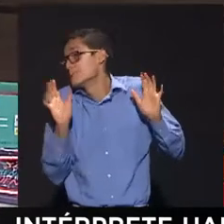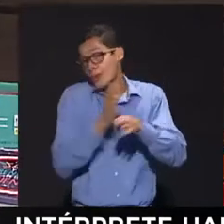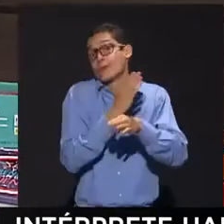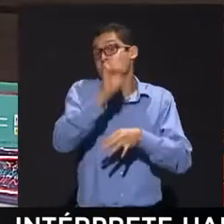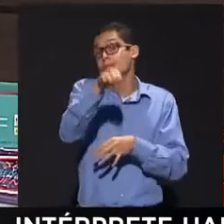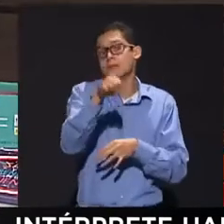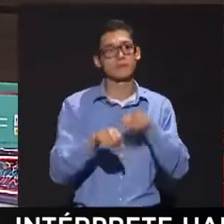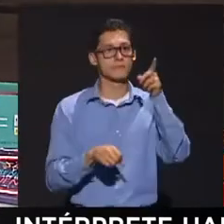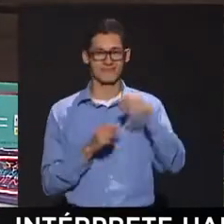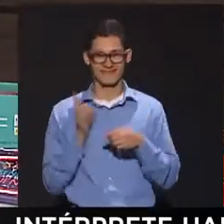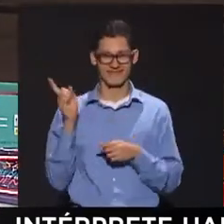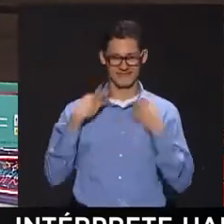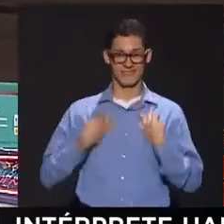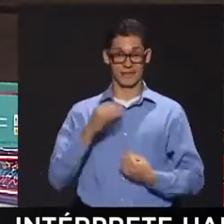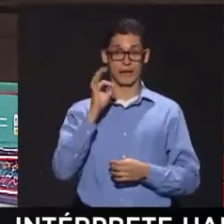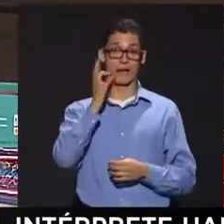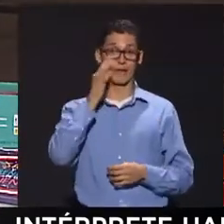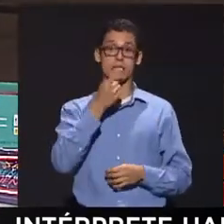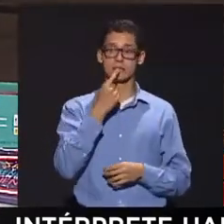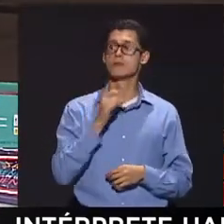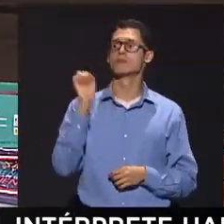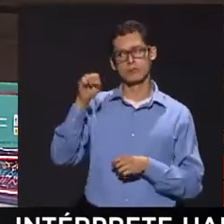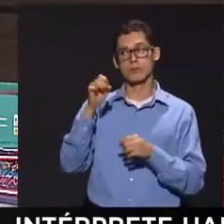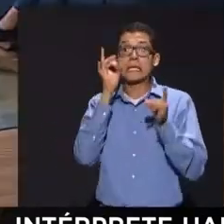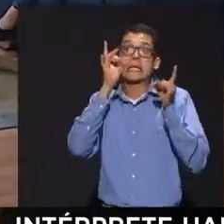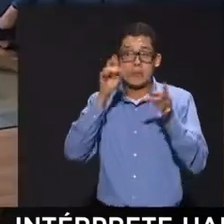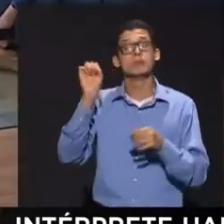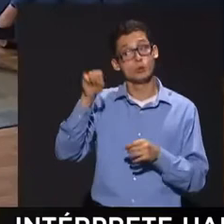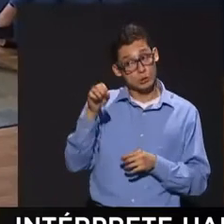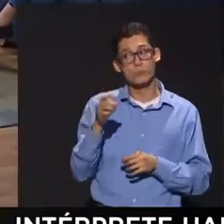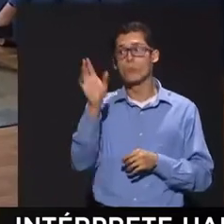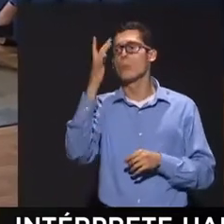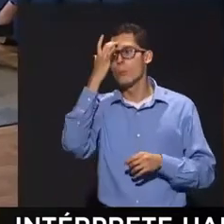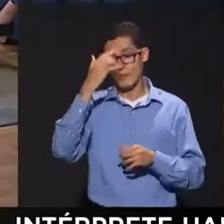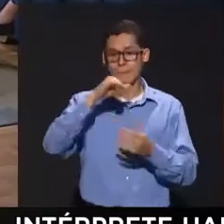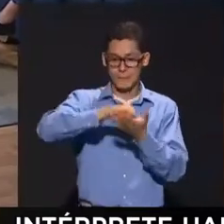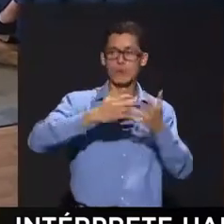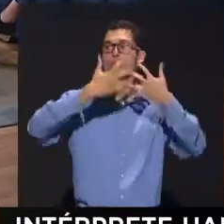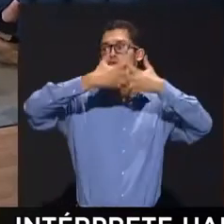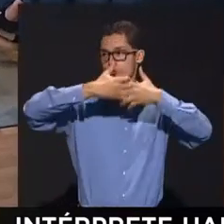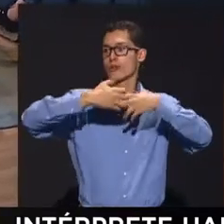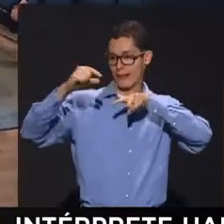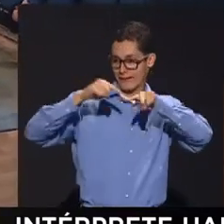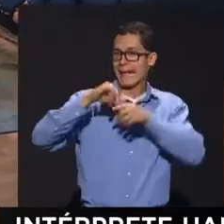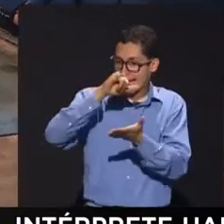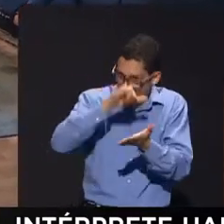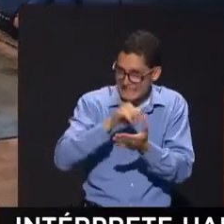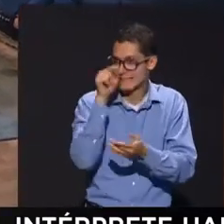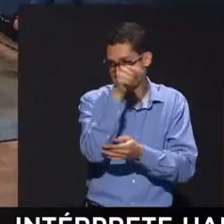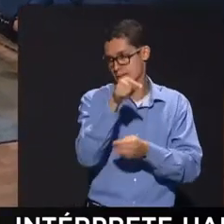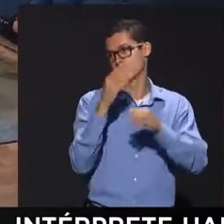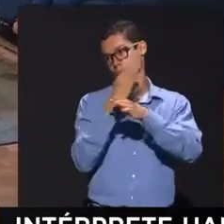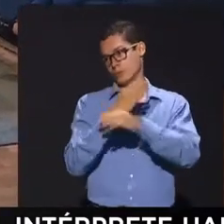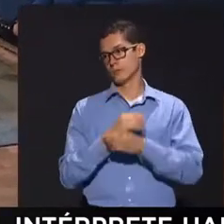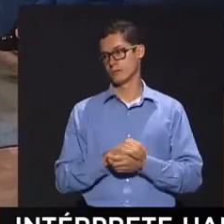diciendo intervienen las funciones ejecutivas. Bueno, Natalia, yo quiero saber en qué consisten las funciones ejecutivas, sí, y cómo se pueden desarrollar